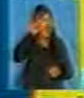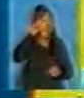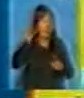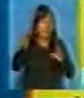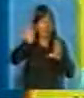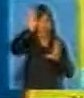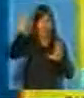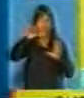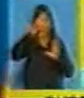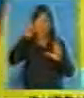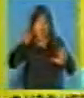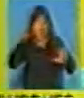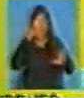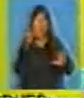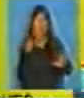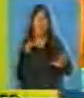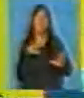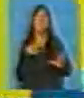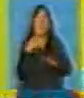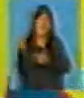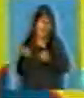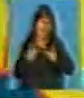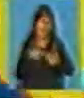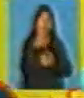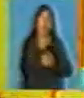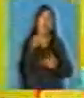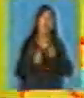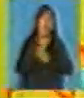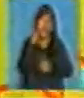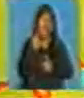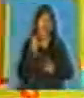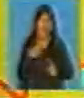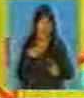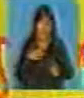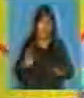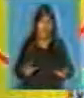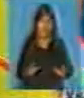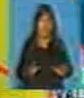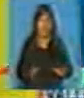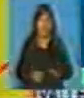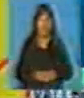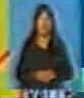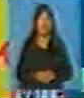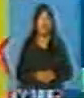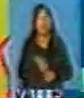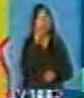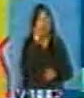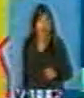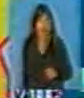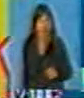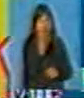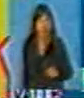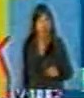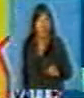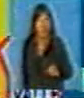se muestra o se inicia el escrutinio definitivo que va a ser la Junta Electoral. Como vemos, es un